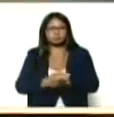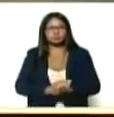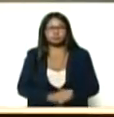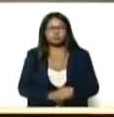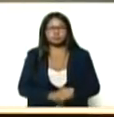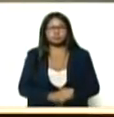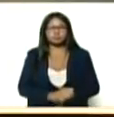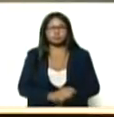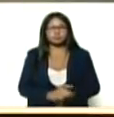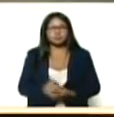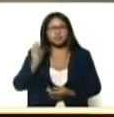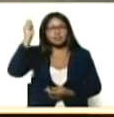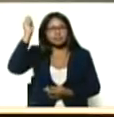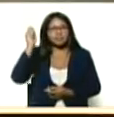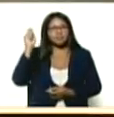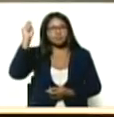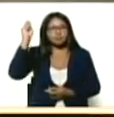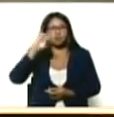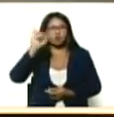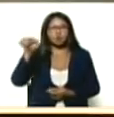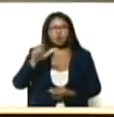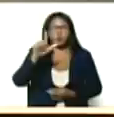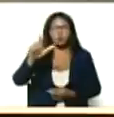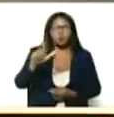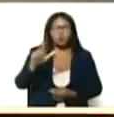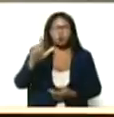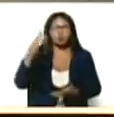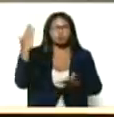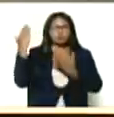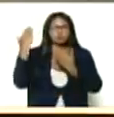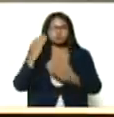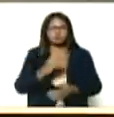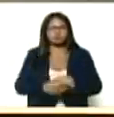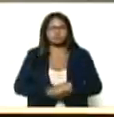El diputado Julio César Chávez.